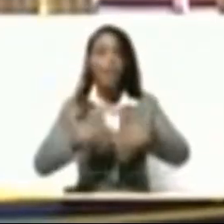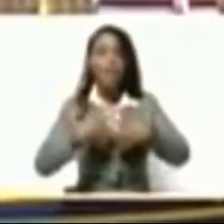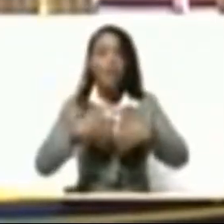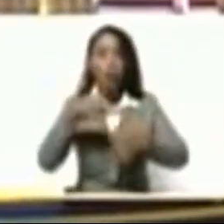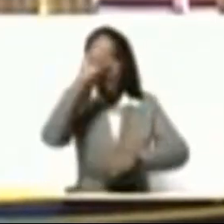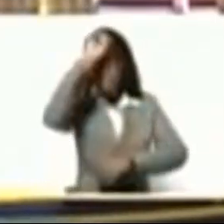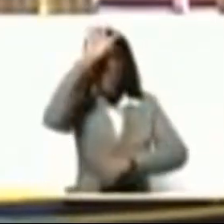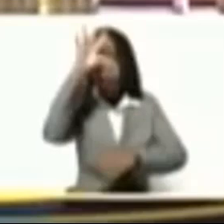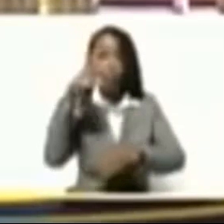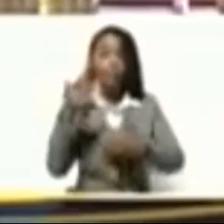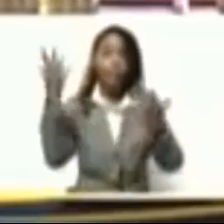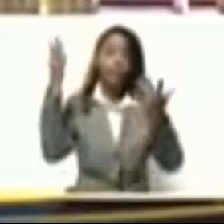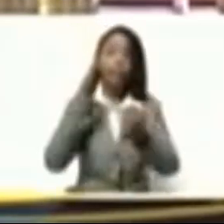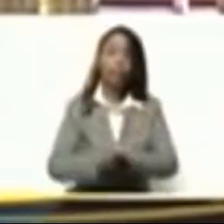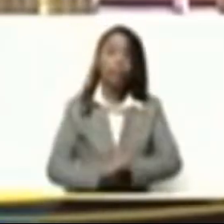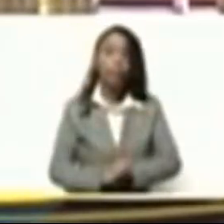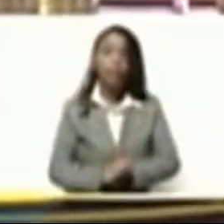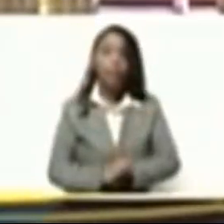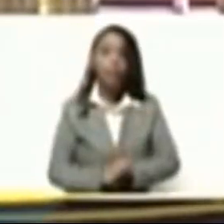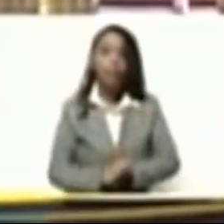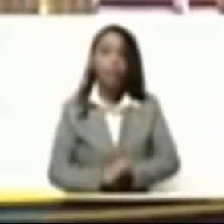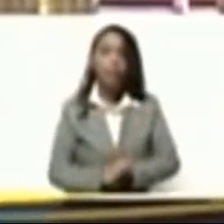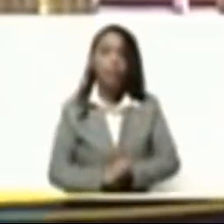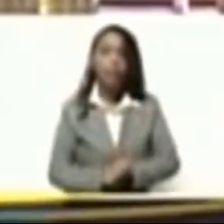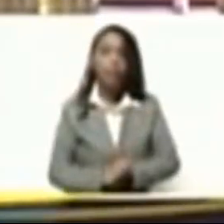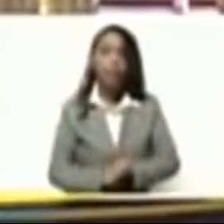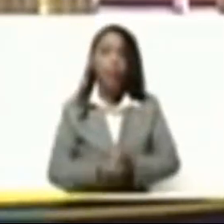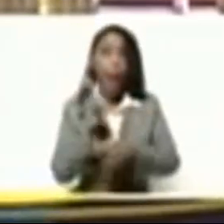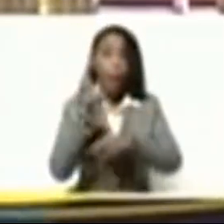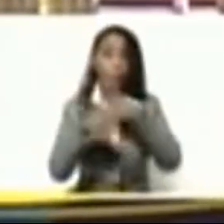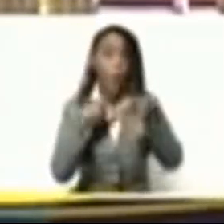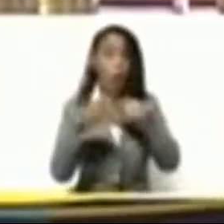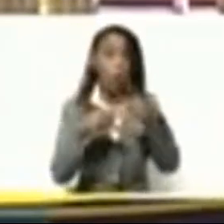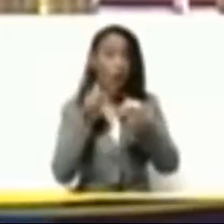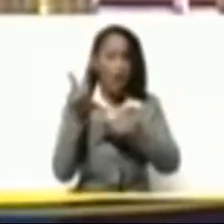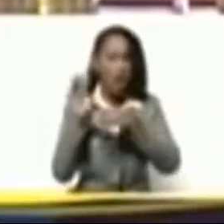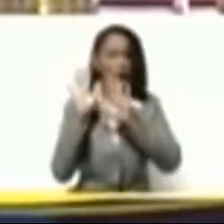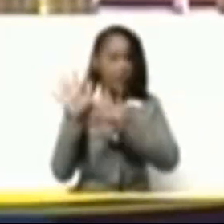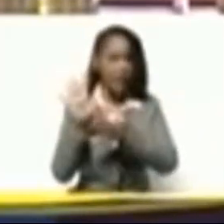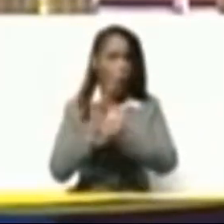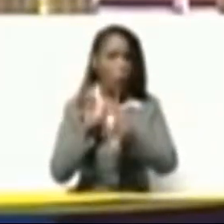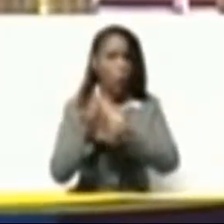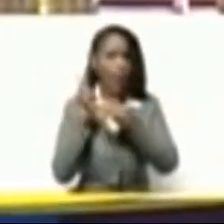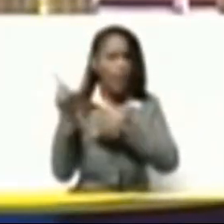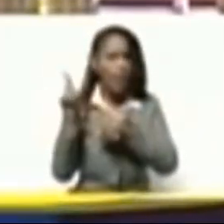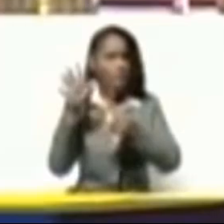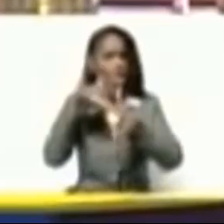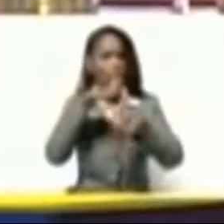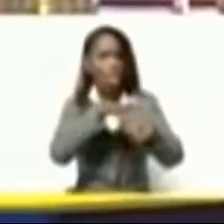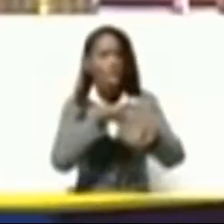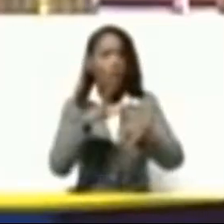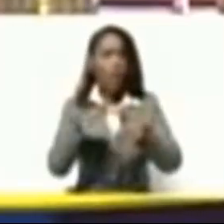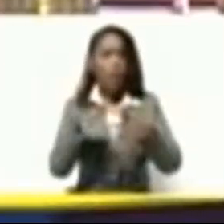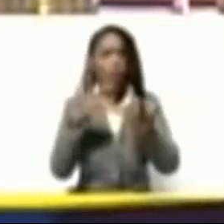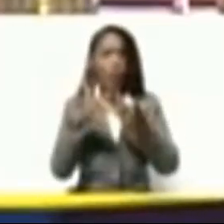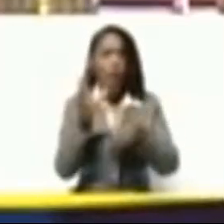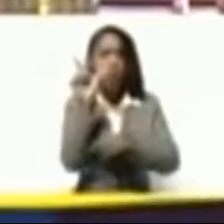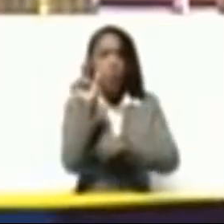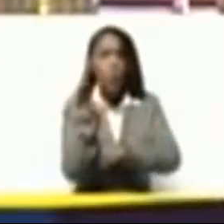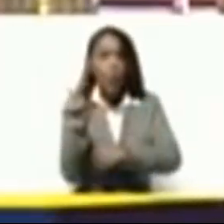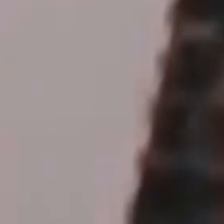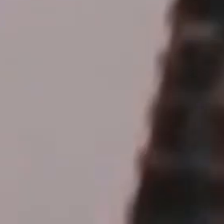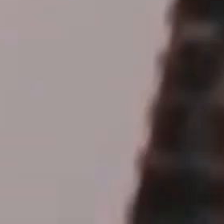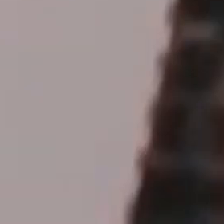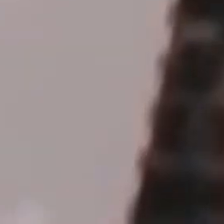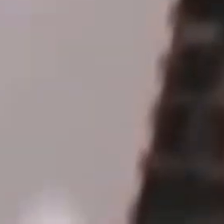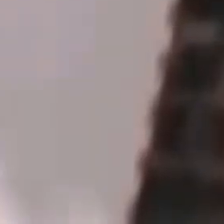es crítica, ya que Nicolás Maduro es acusado de crímenes de lesa humanidad en contra de su propio pueblo. Señores, Estados Unidos, junto a más de 55 países,